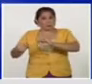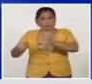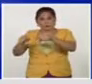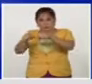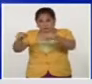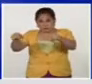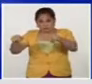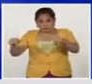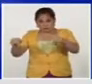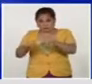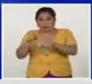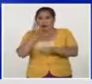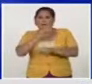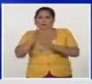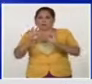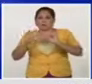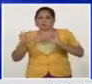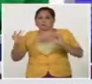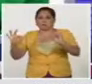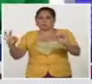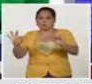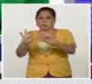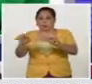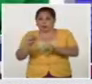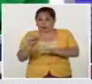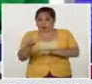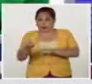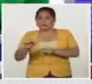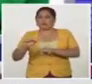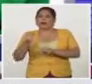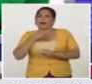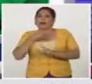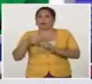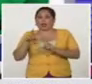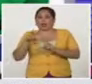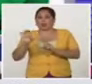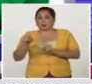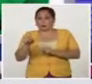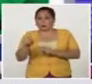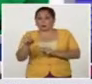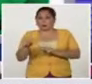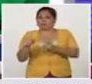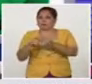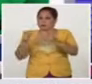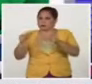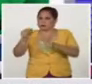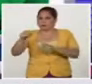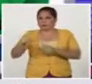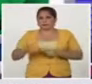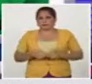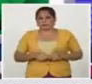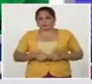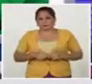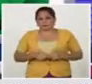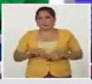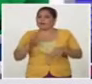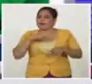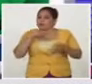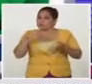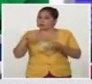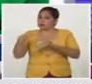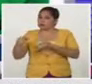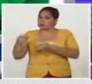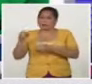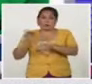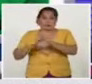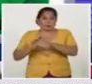nivel de restricción importante, y que ese evento generó un número de casos, incluso de fallecidos en aquel